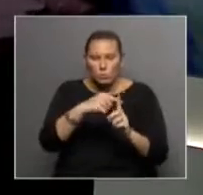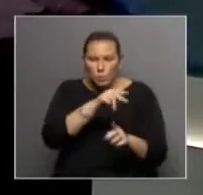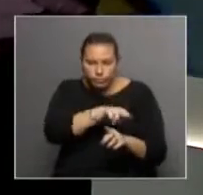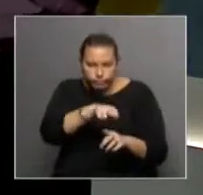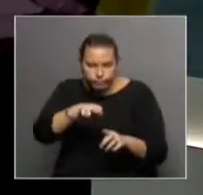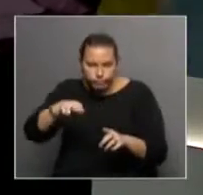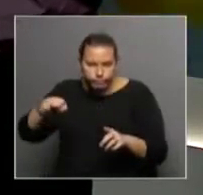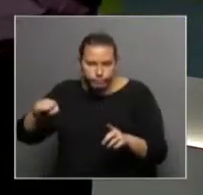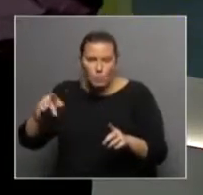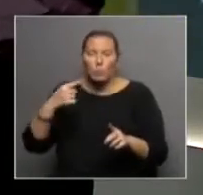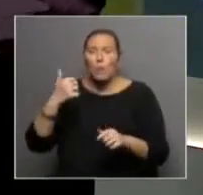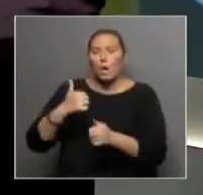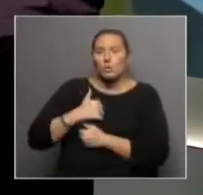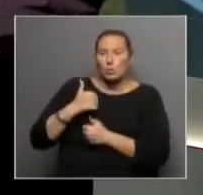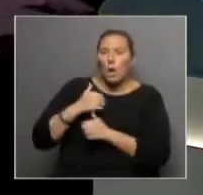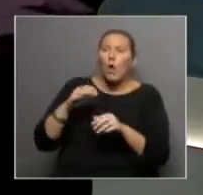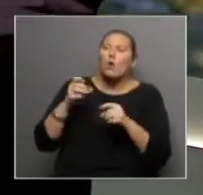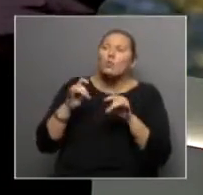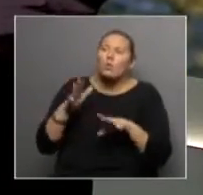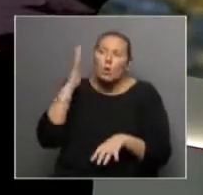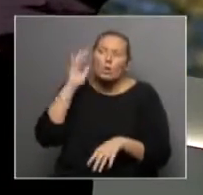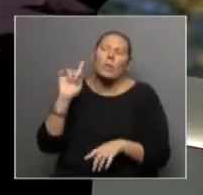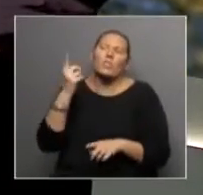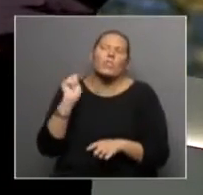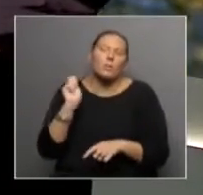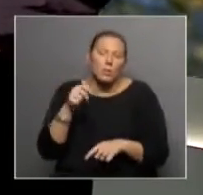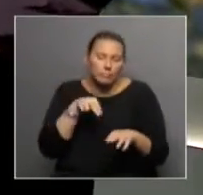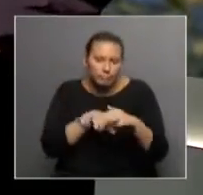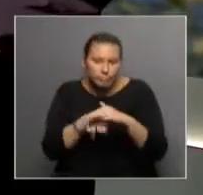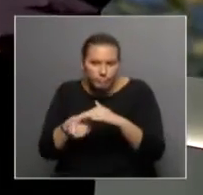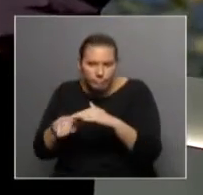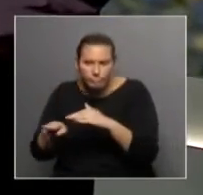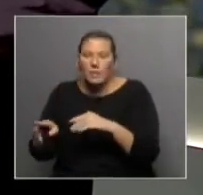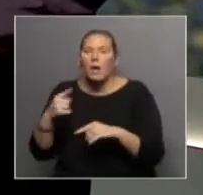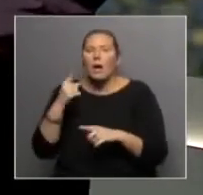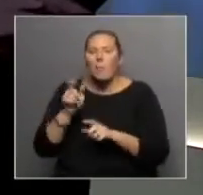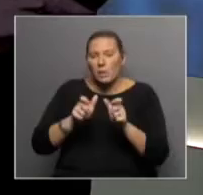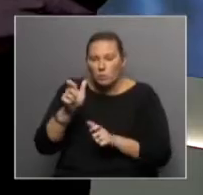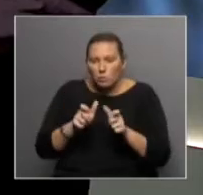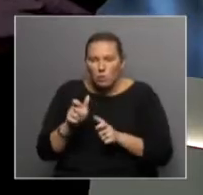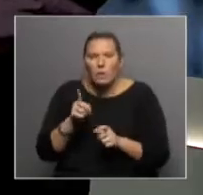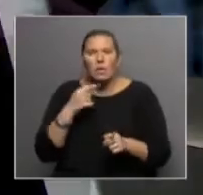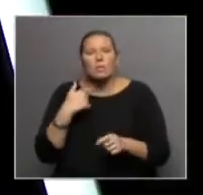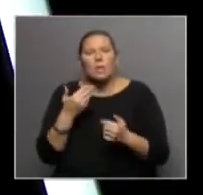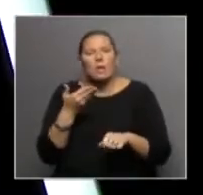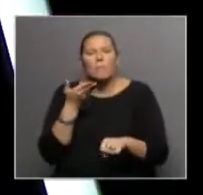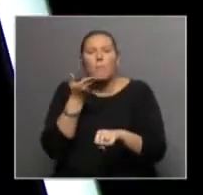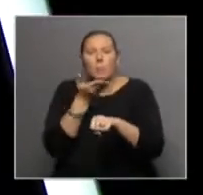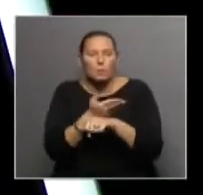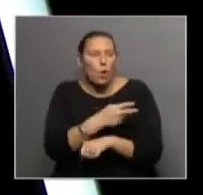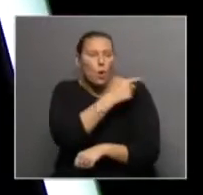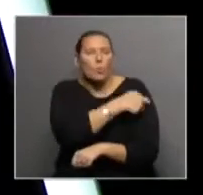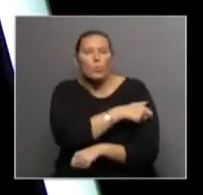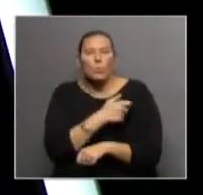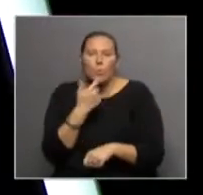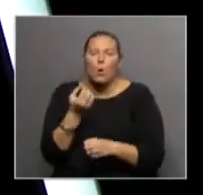como dicen, ¿no?, solo conocidos por Dios, hubo un acuerdo binacional, gente que se contactó, la Cruz Roja que intermedió.